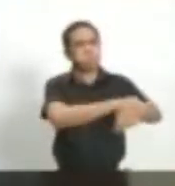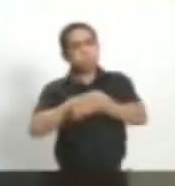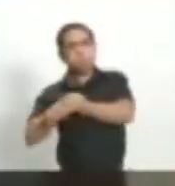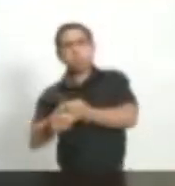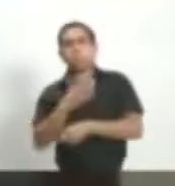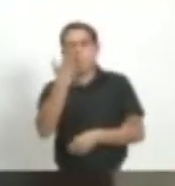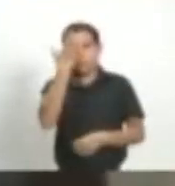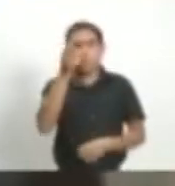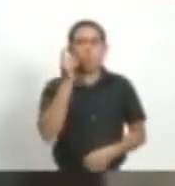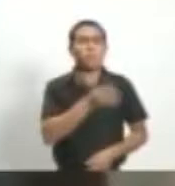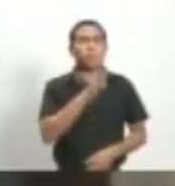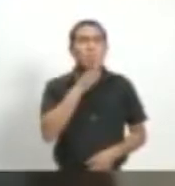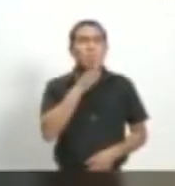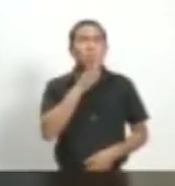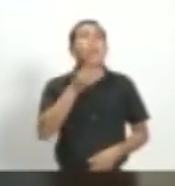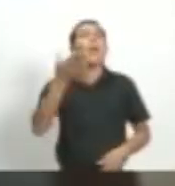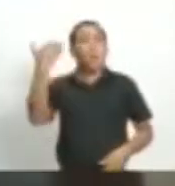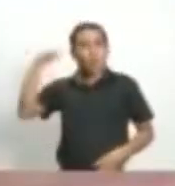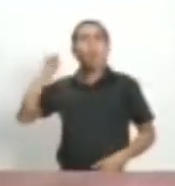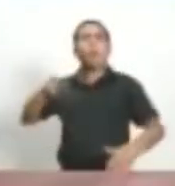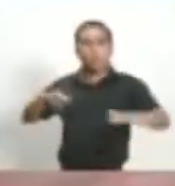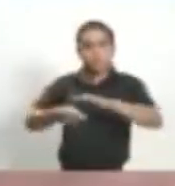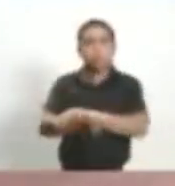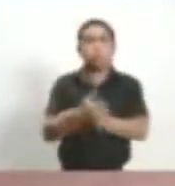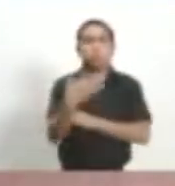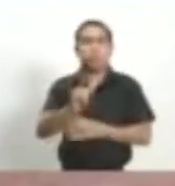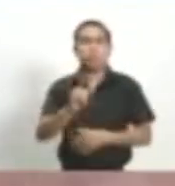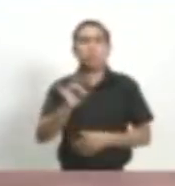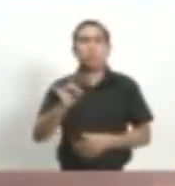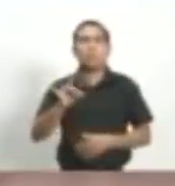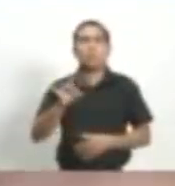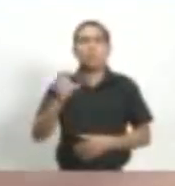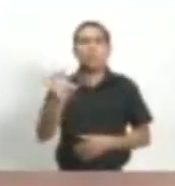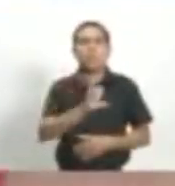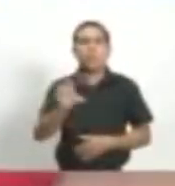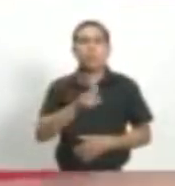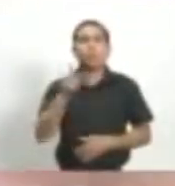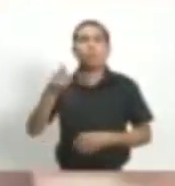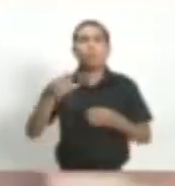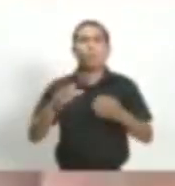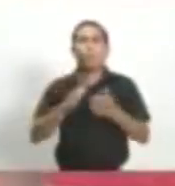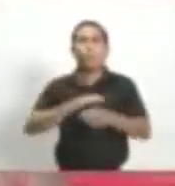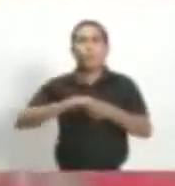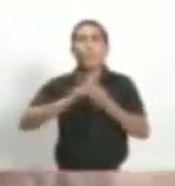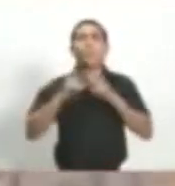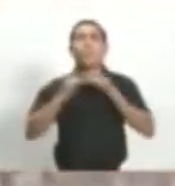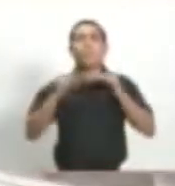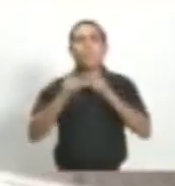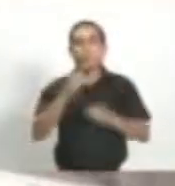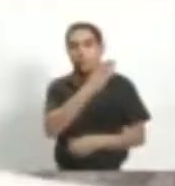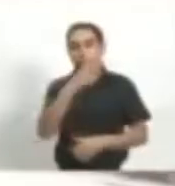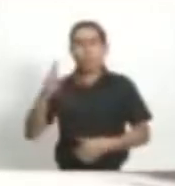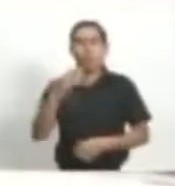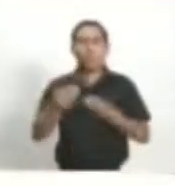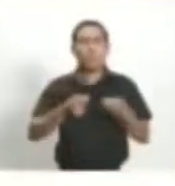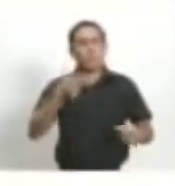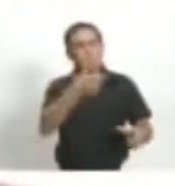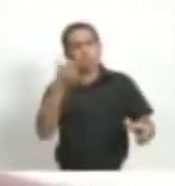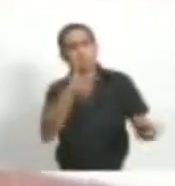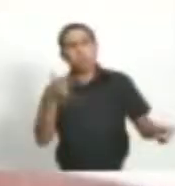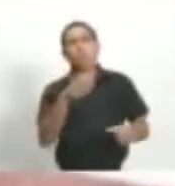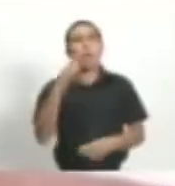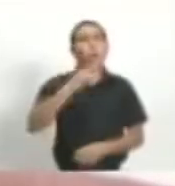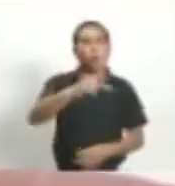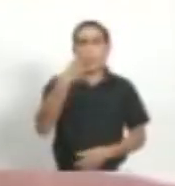el delito de homicidio en hechos registrados el pasado 15 de enero en el barrio Rebolo, donde fue asesinado de varios impactos de bala Luis José